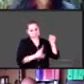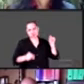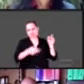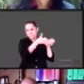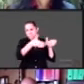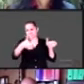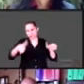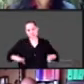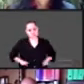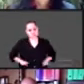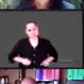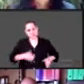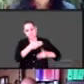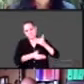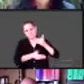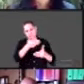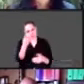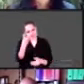intervención gracias